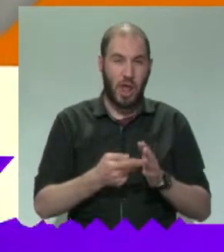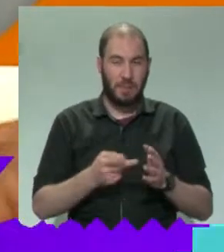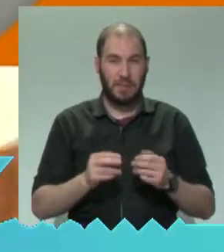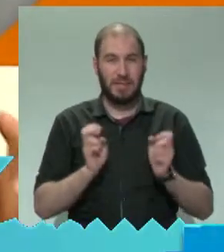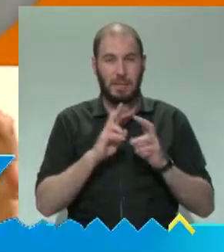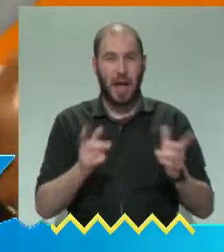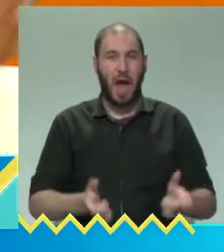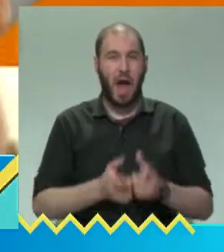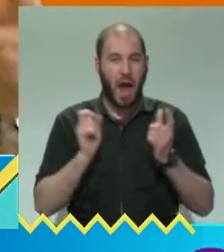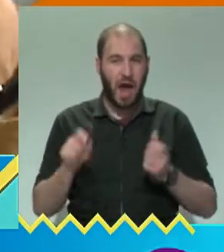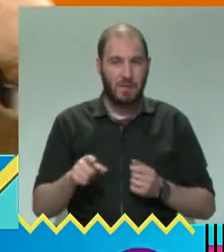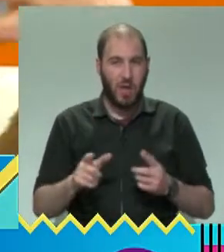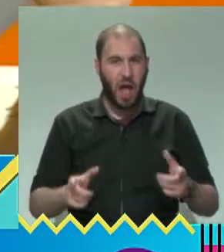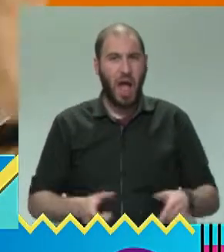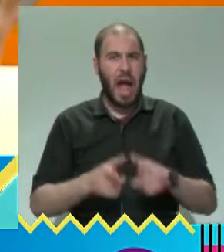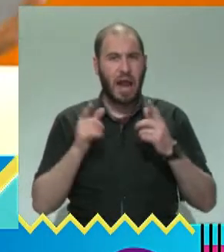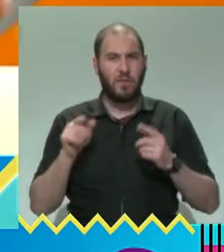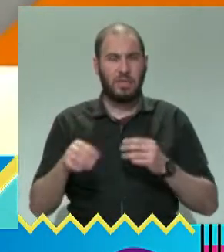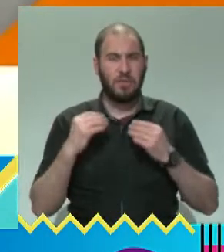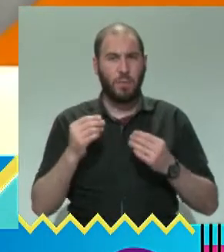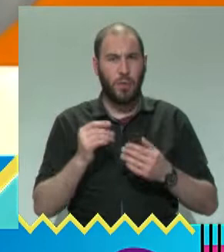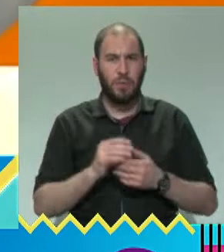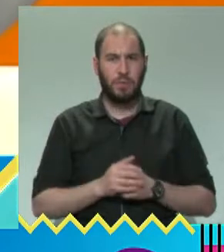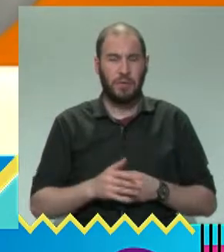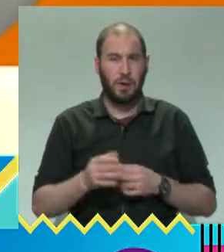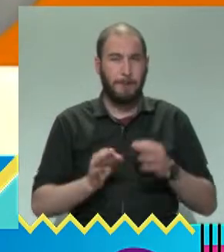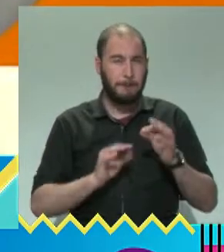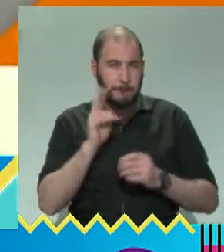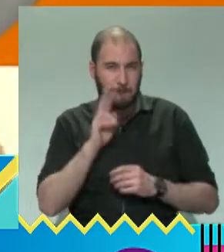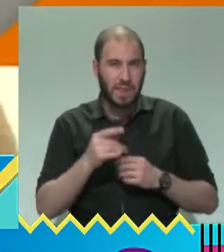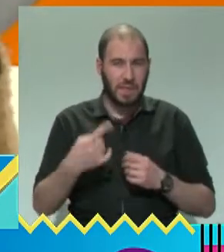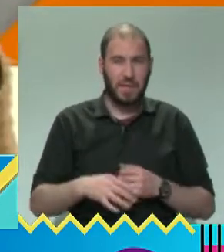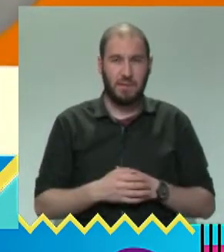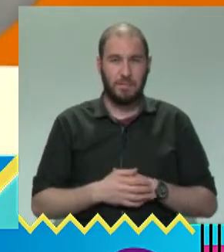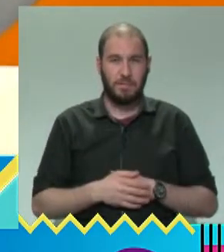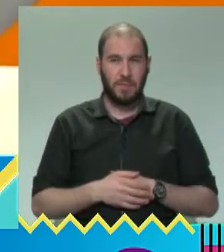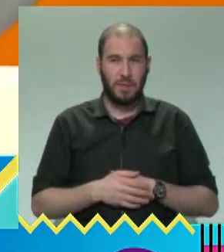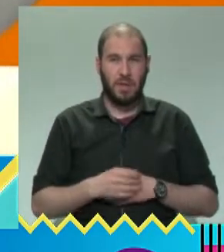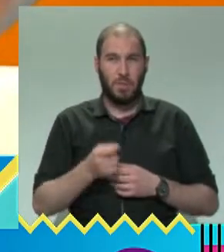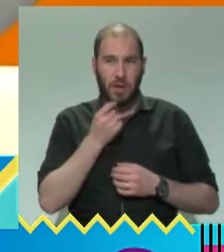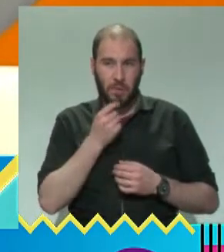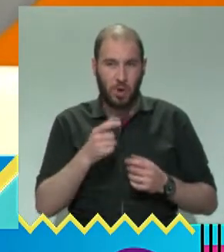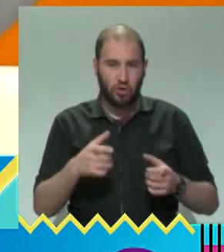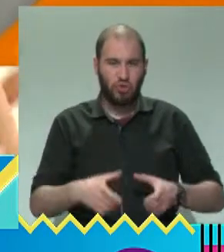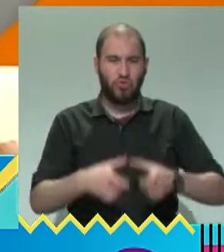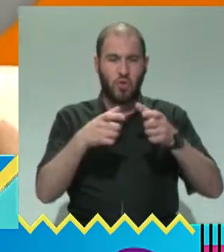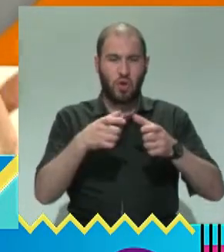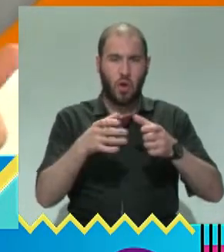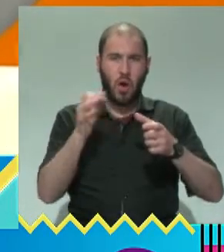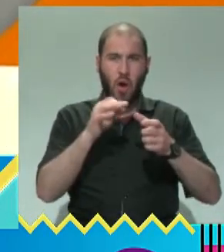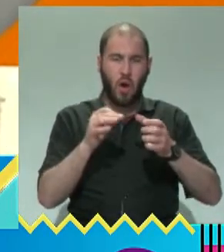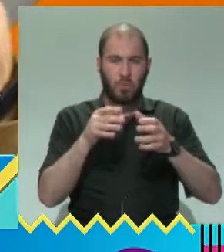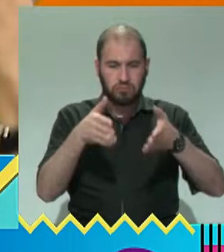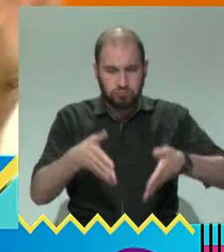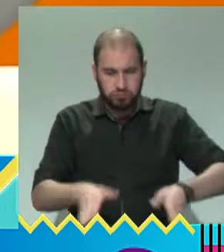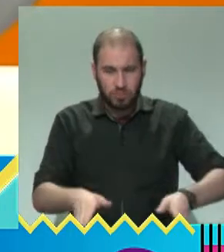al arbolado en sí, al árbol, cómo se enfoca, qué se mira, si se enfoca su tronco o el fondo de